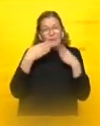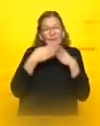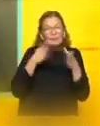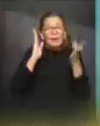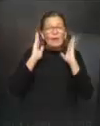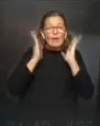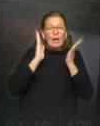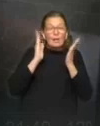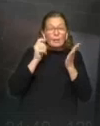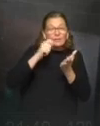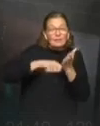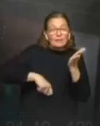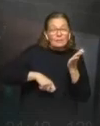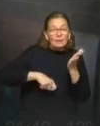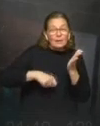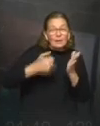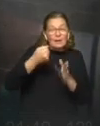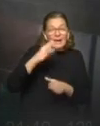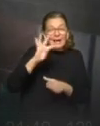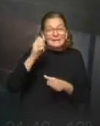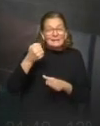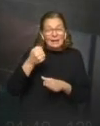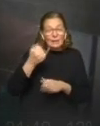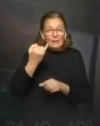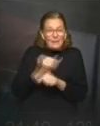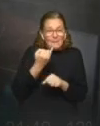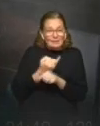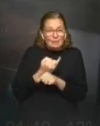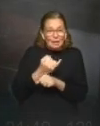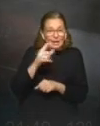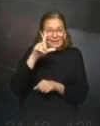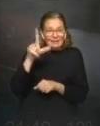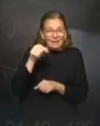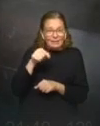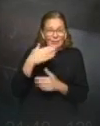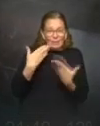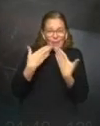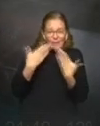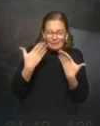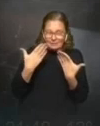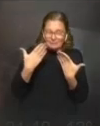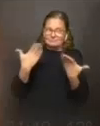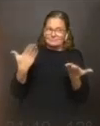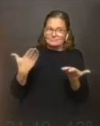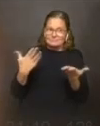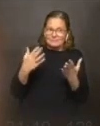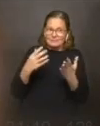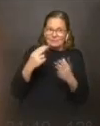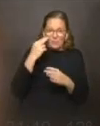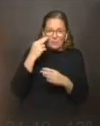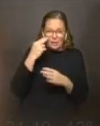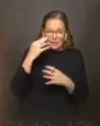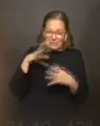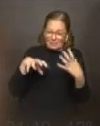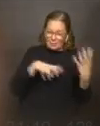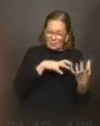antes de firmar un acta con una inspectora de secundaria. O sea, a ese nivel estamos hablando de lo grave que está siendo esta